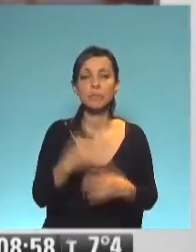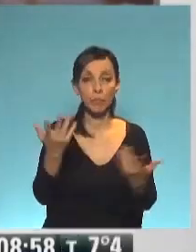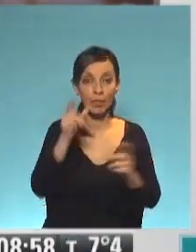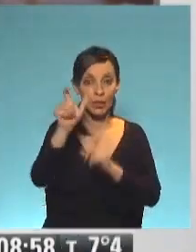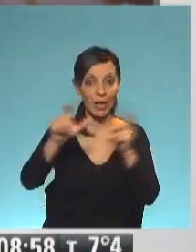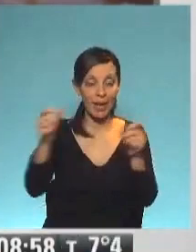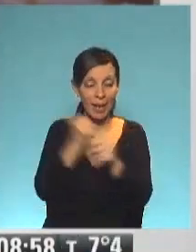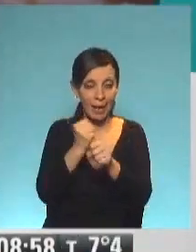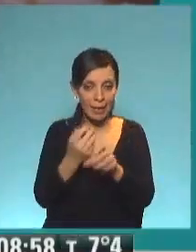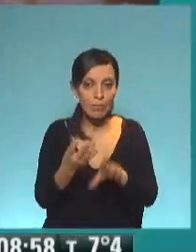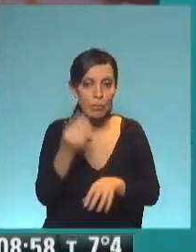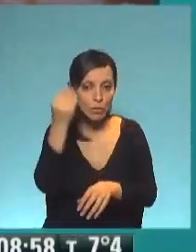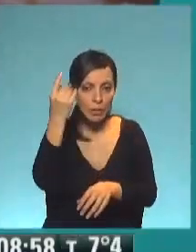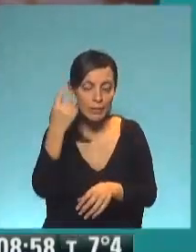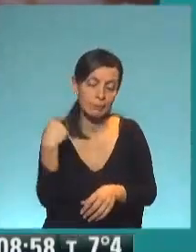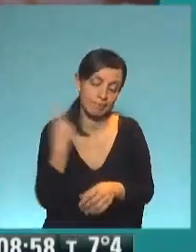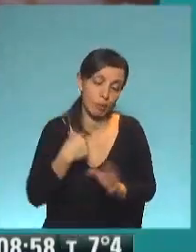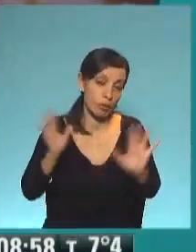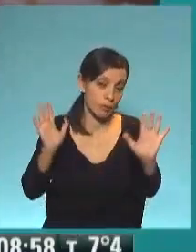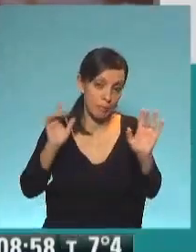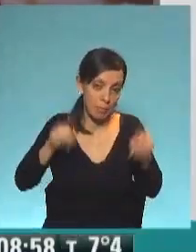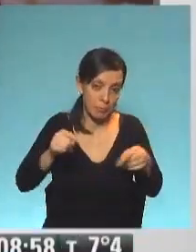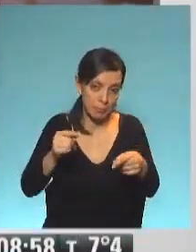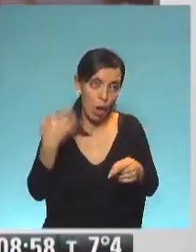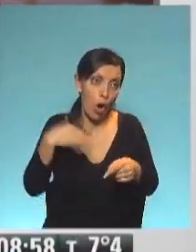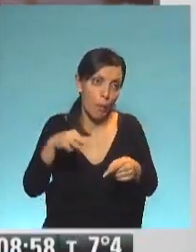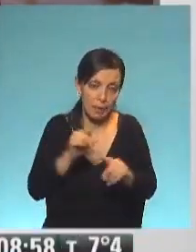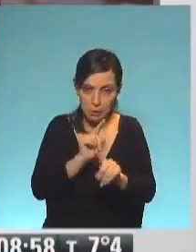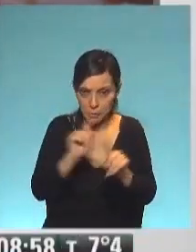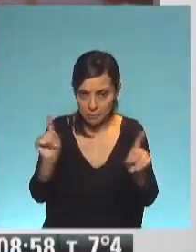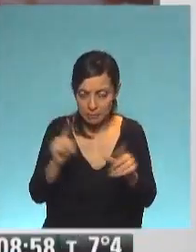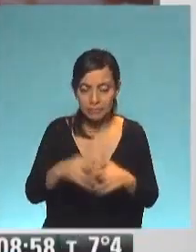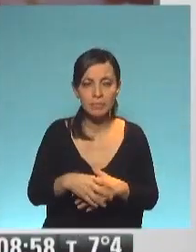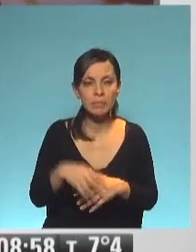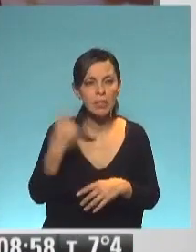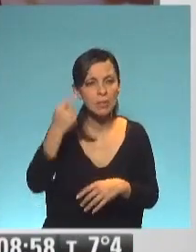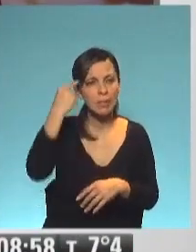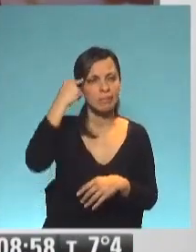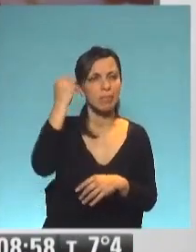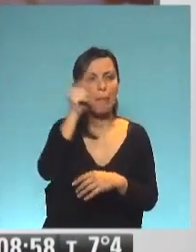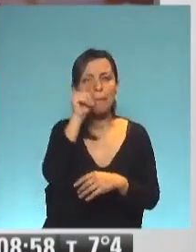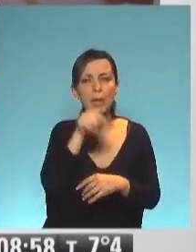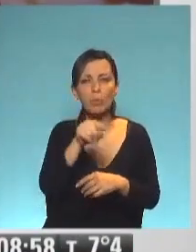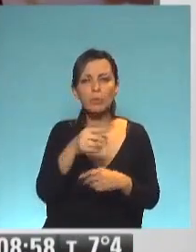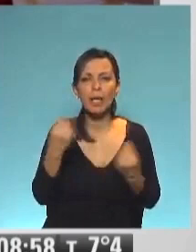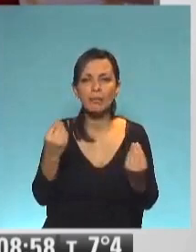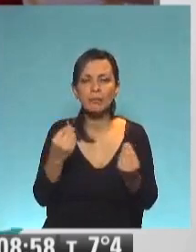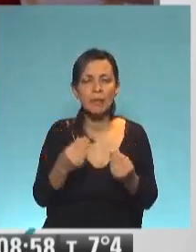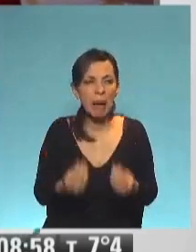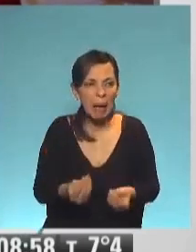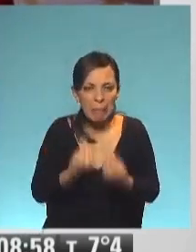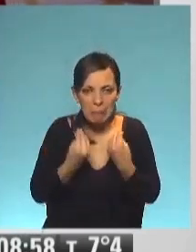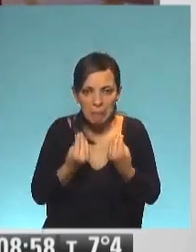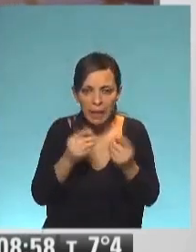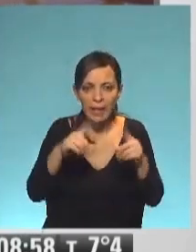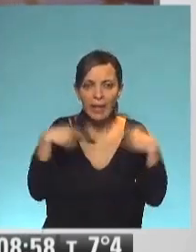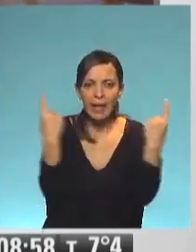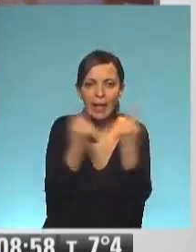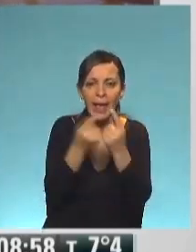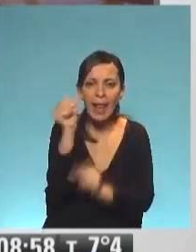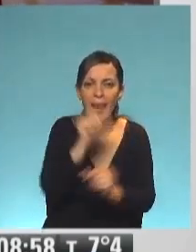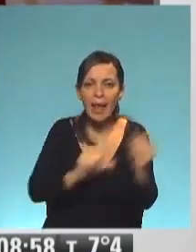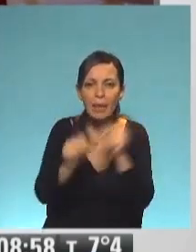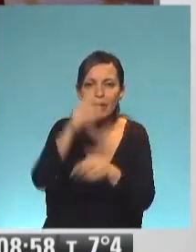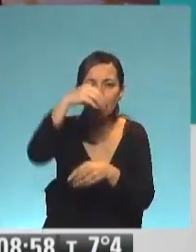muchas veces, no tenemos por qué saberlo, pero la pregunta que uno se hace es ¿por qué nos sirve tener un laboratorio de estas características